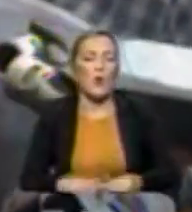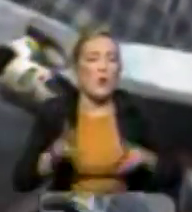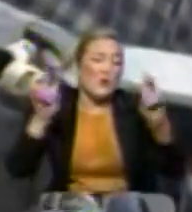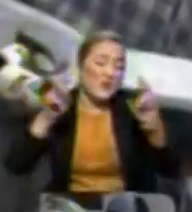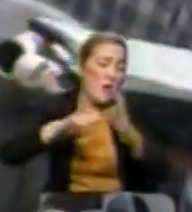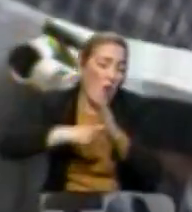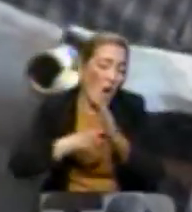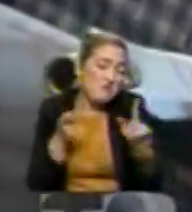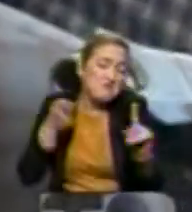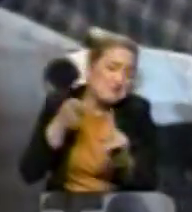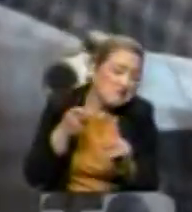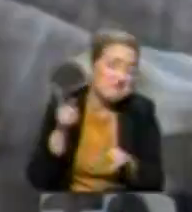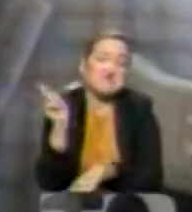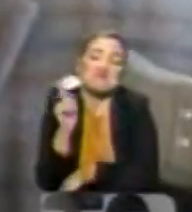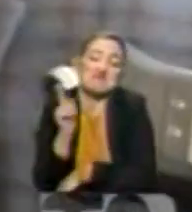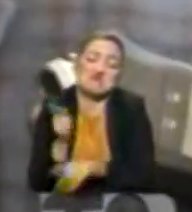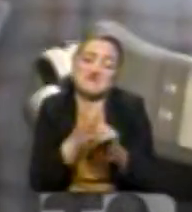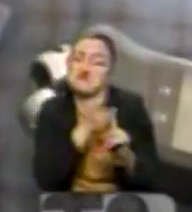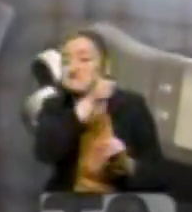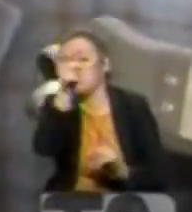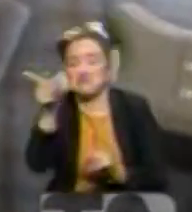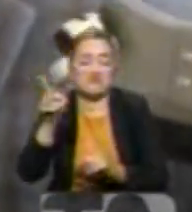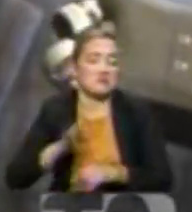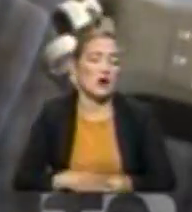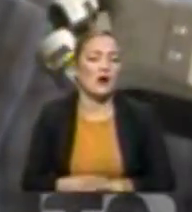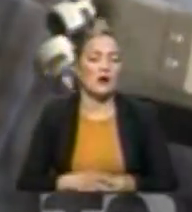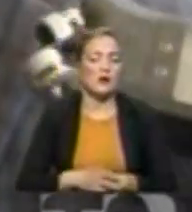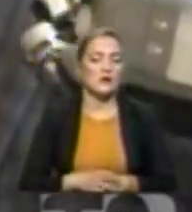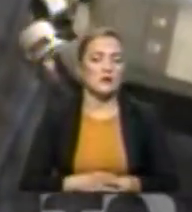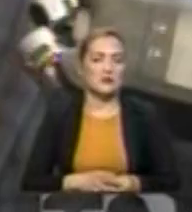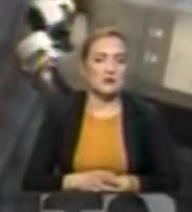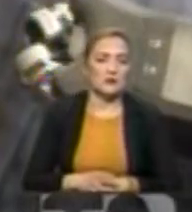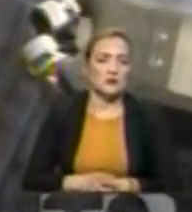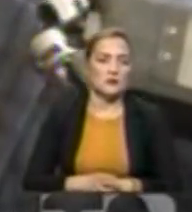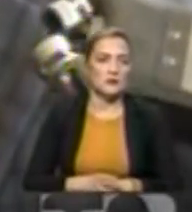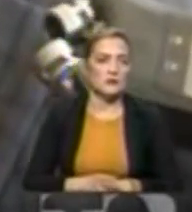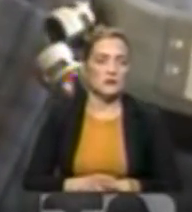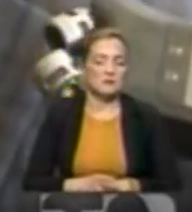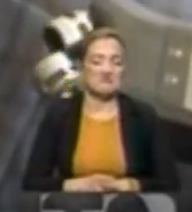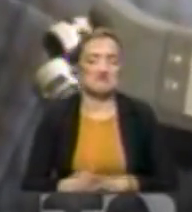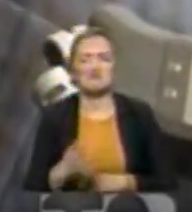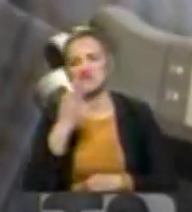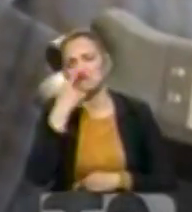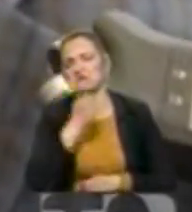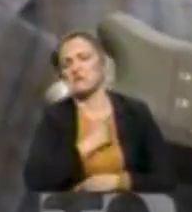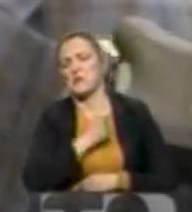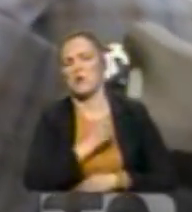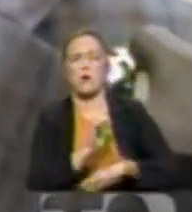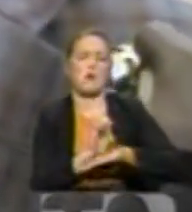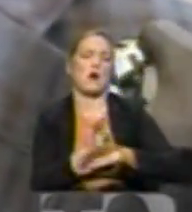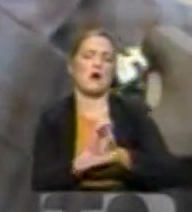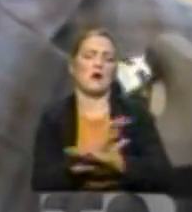directamente con la Contraloría. El Estado tiene intereses que responden fundamentalmente